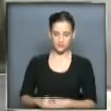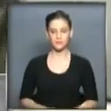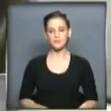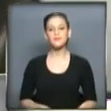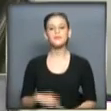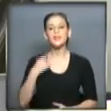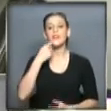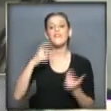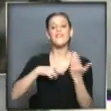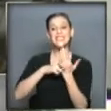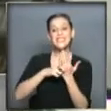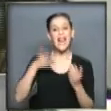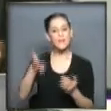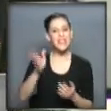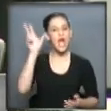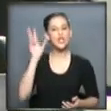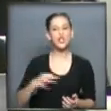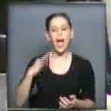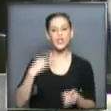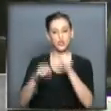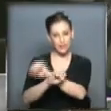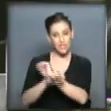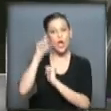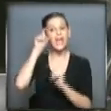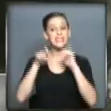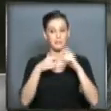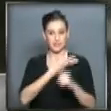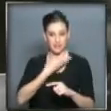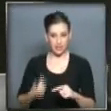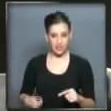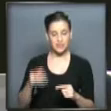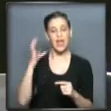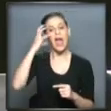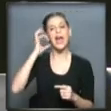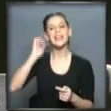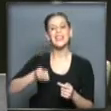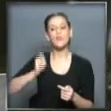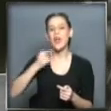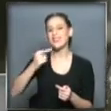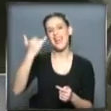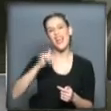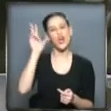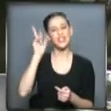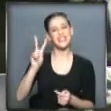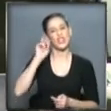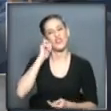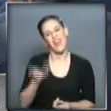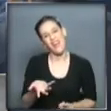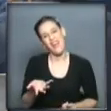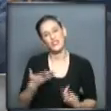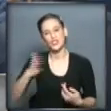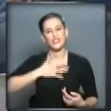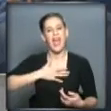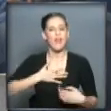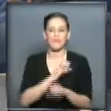Si bien el fiscal había pedido 8 años de prisión para el expresidente, el tribunal consideró que tiene 82 años y un precario estado